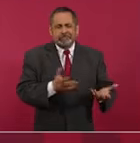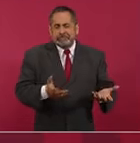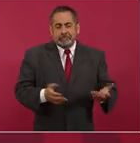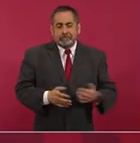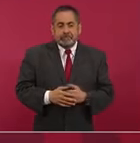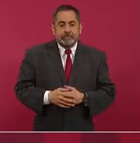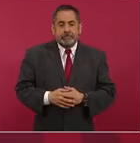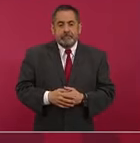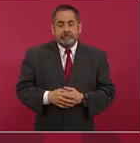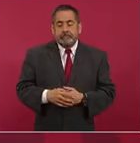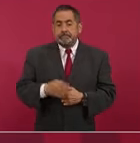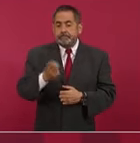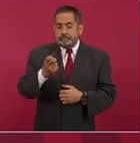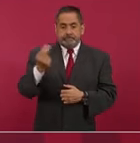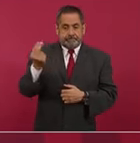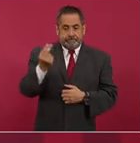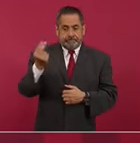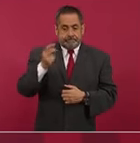Necesitamos, por eso,